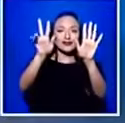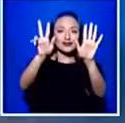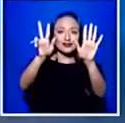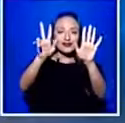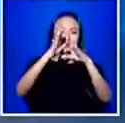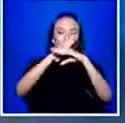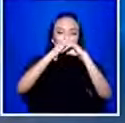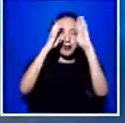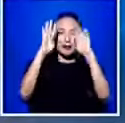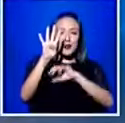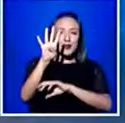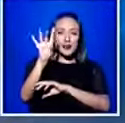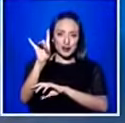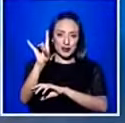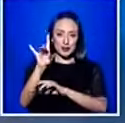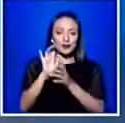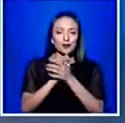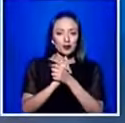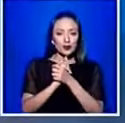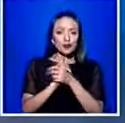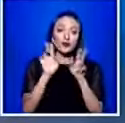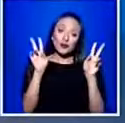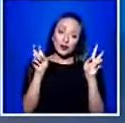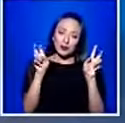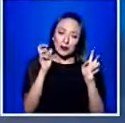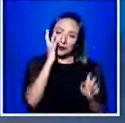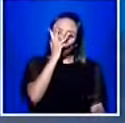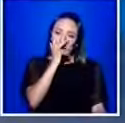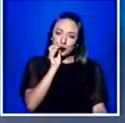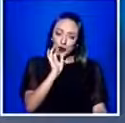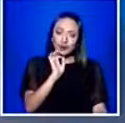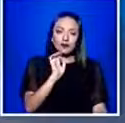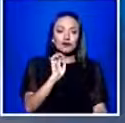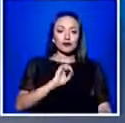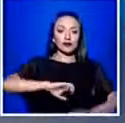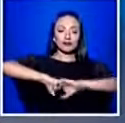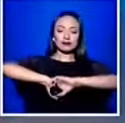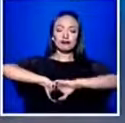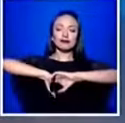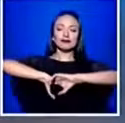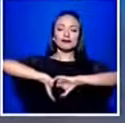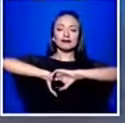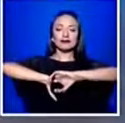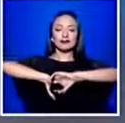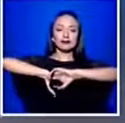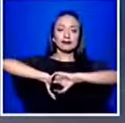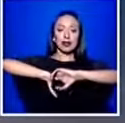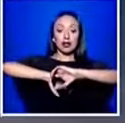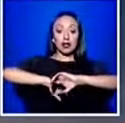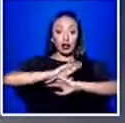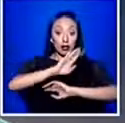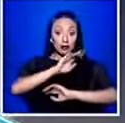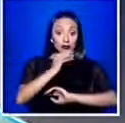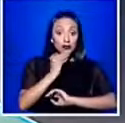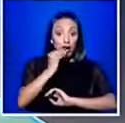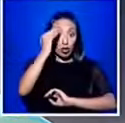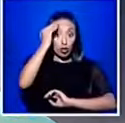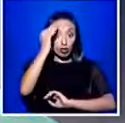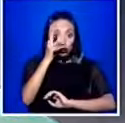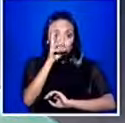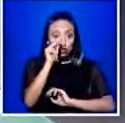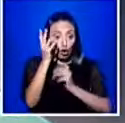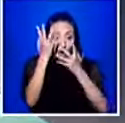8:48. Seguimos hablando de este tema que nos llena de muchísimo orgullo, porque abanderados y escoltas, pero también adultos que no lograron completar